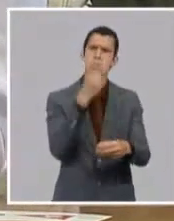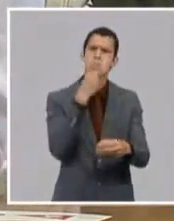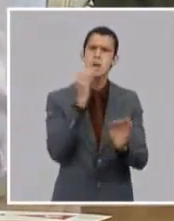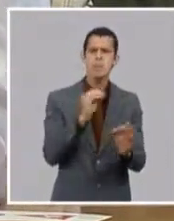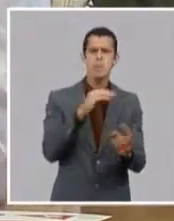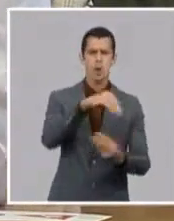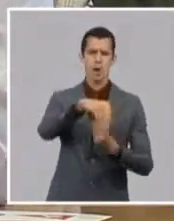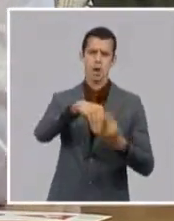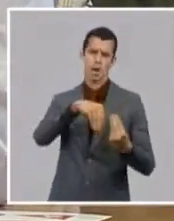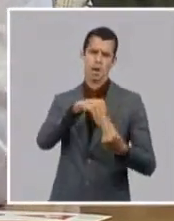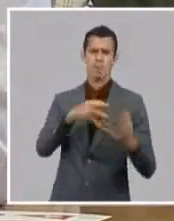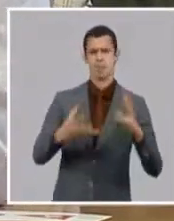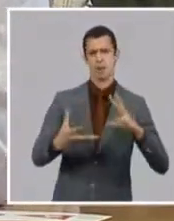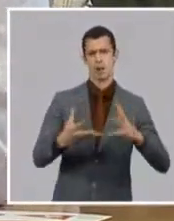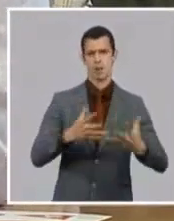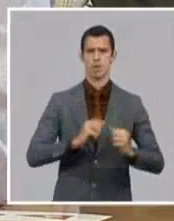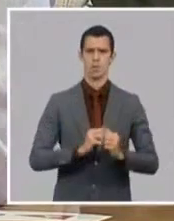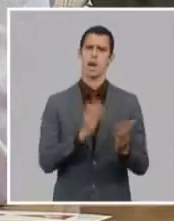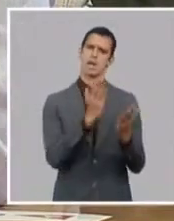entonces se repiten